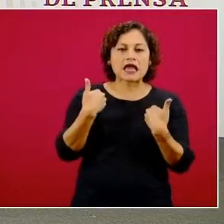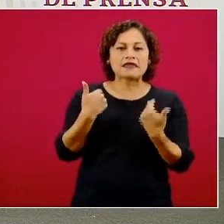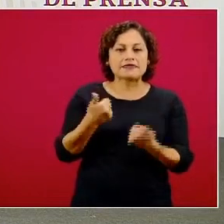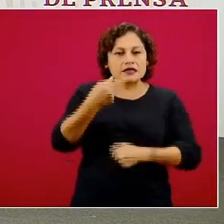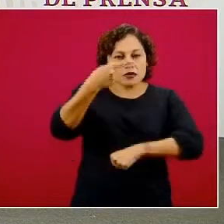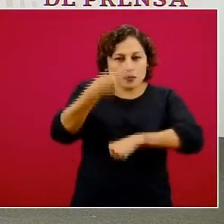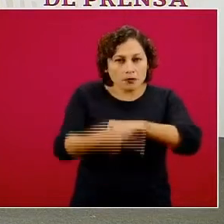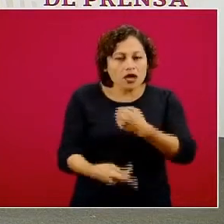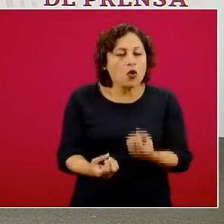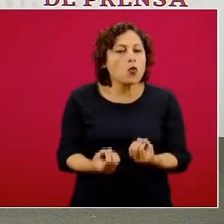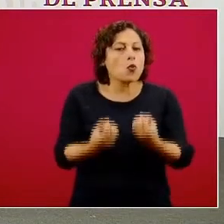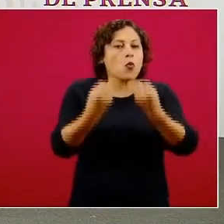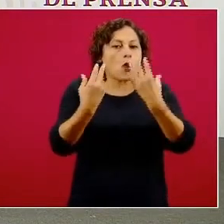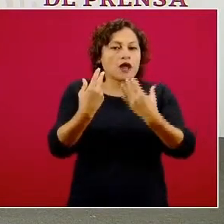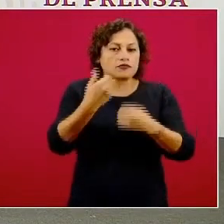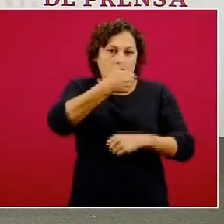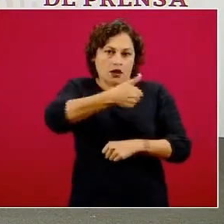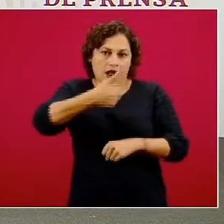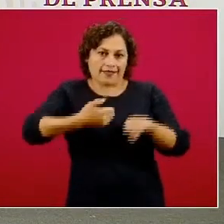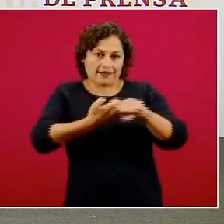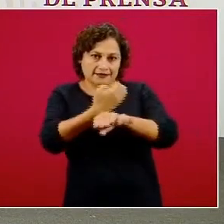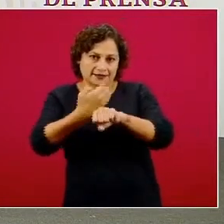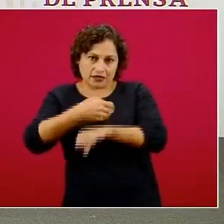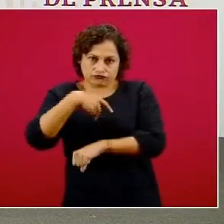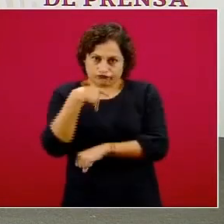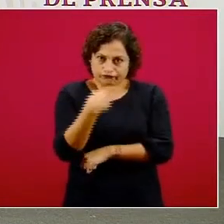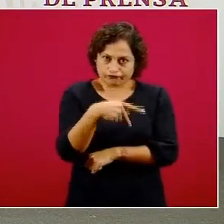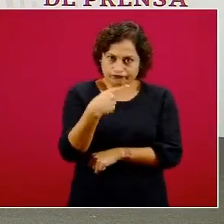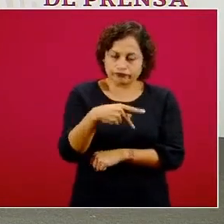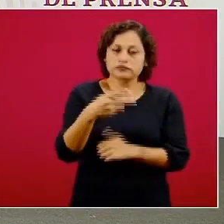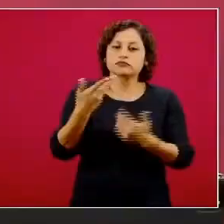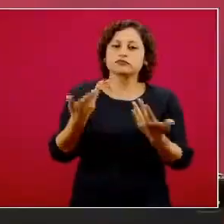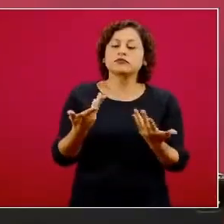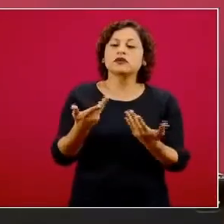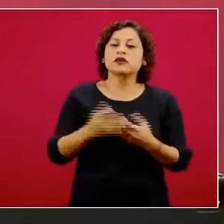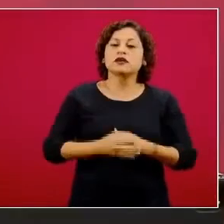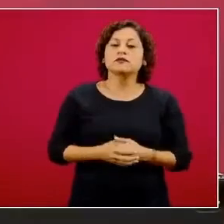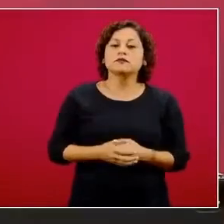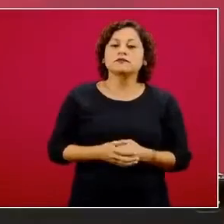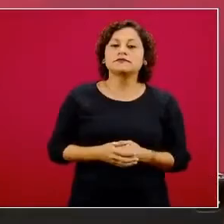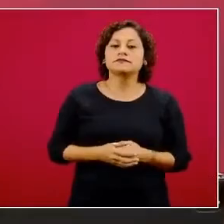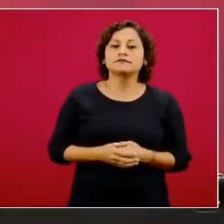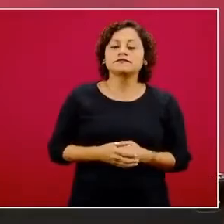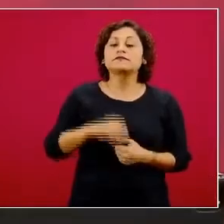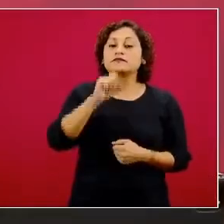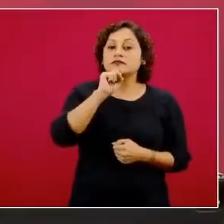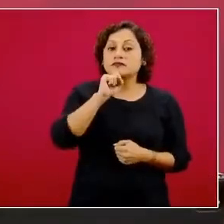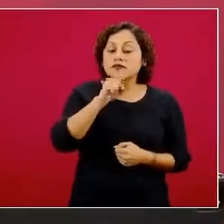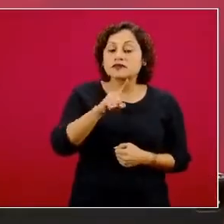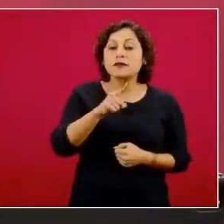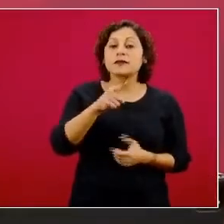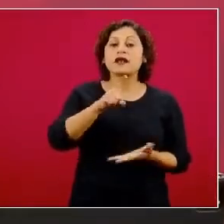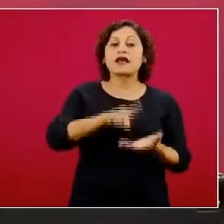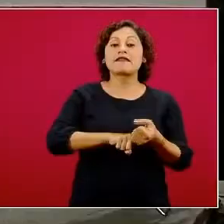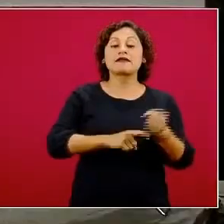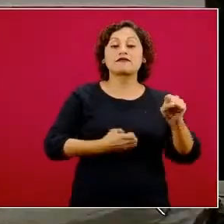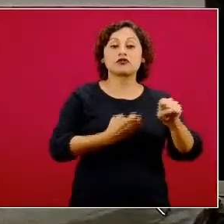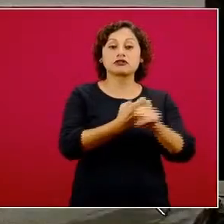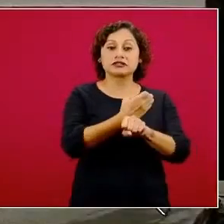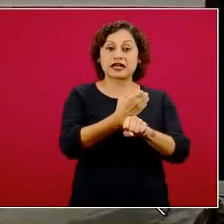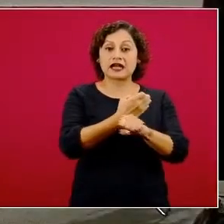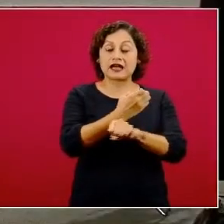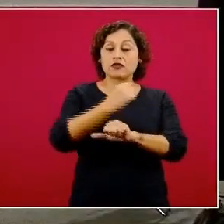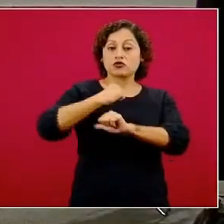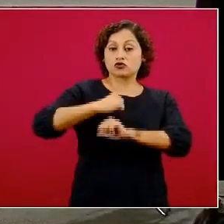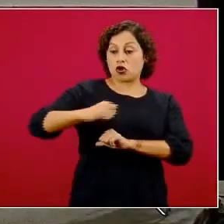hay en su estado, ¿sí? Y también a las personas titulares de los gobiernos de los estados